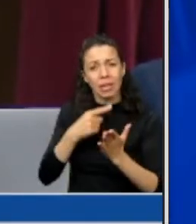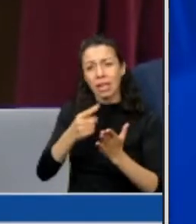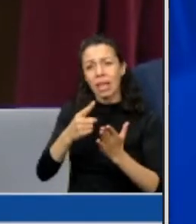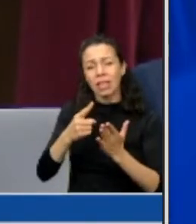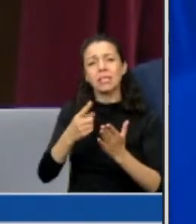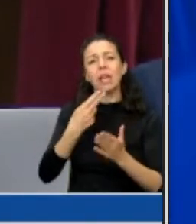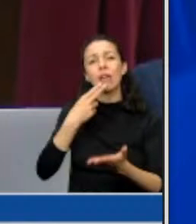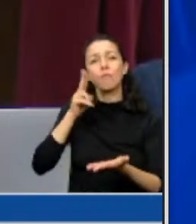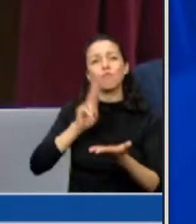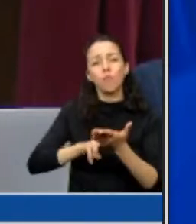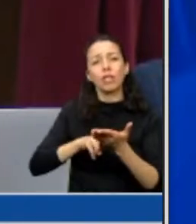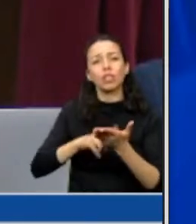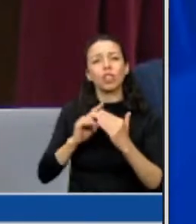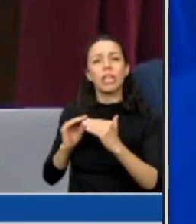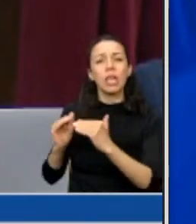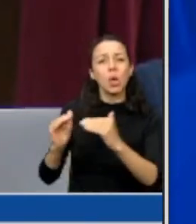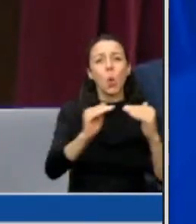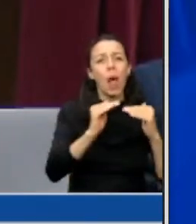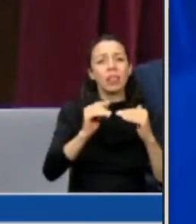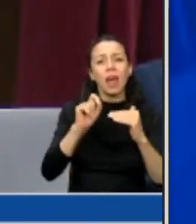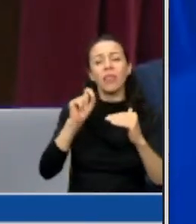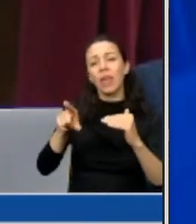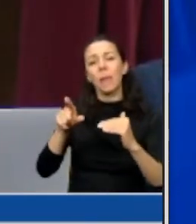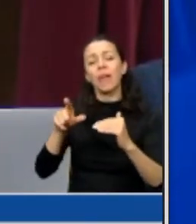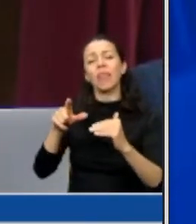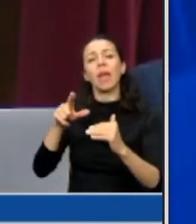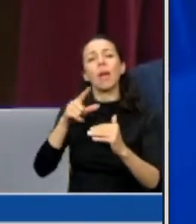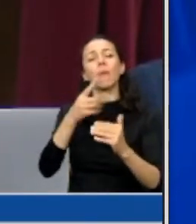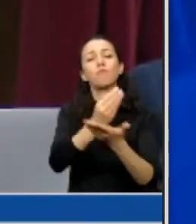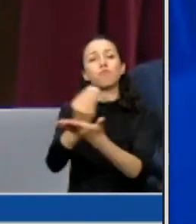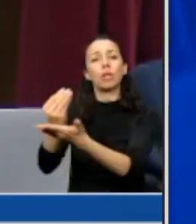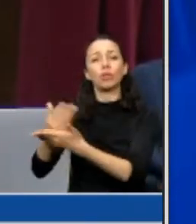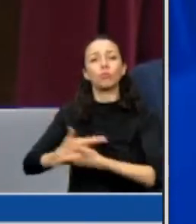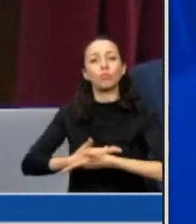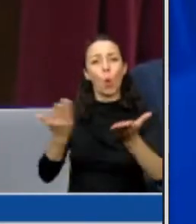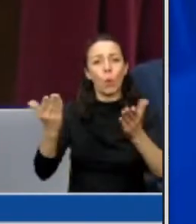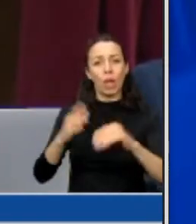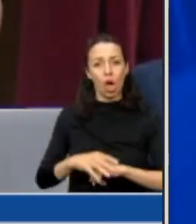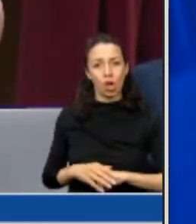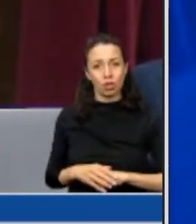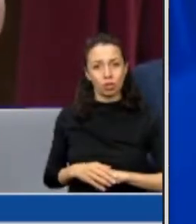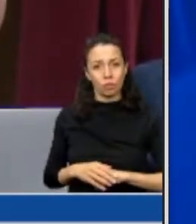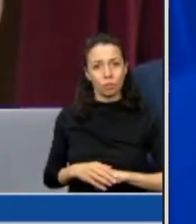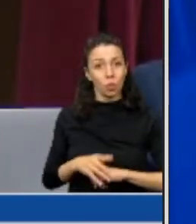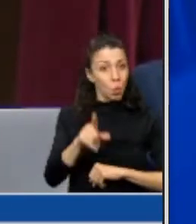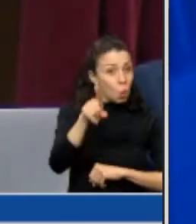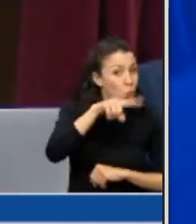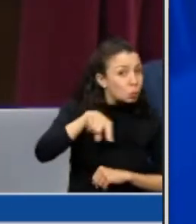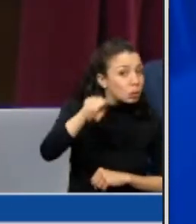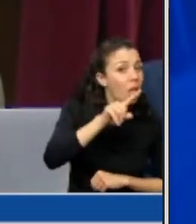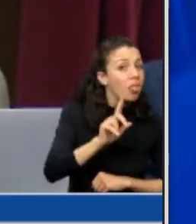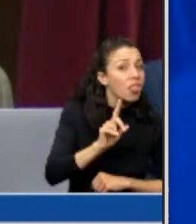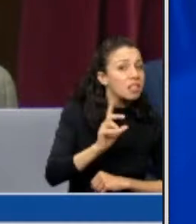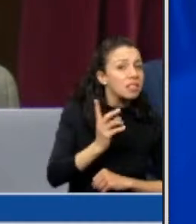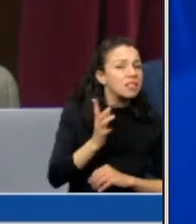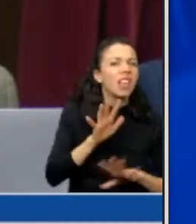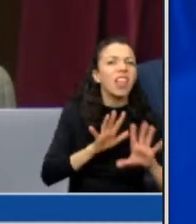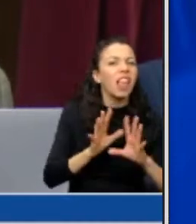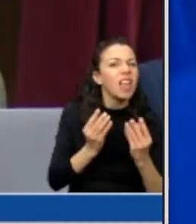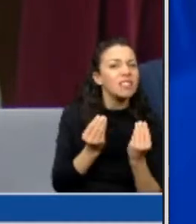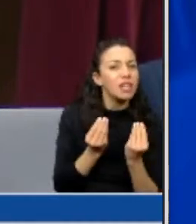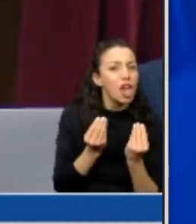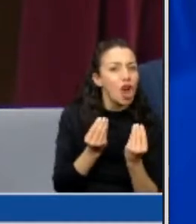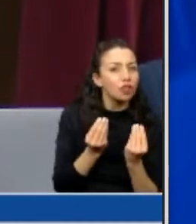hagan responsable institucionalmente a Juntos por el Cambio, debe Juntos por el Cambio proponer quiénes van a ser, lo que va a ofrecer o eso que